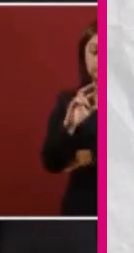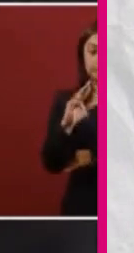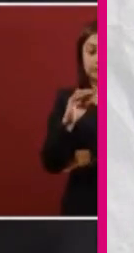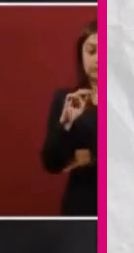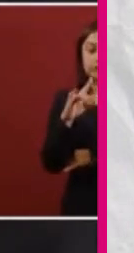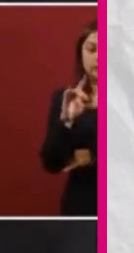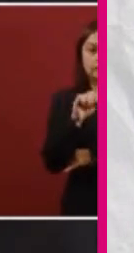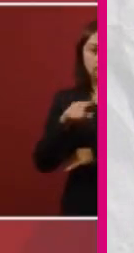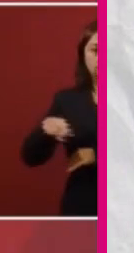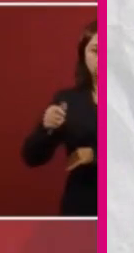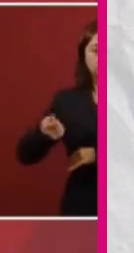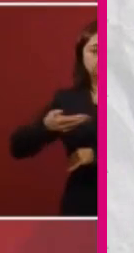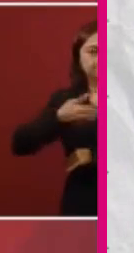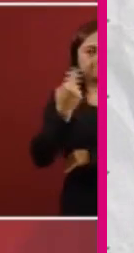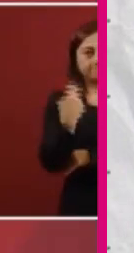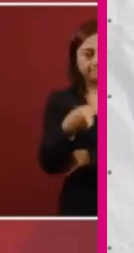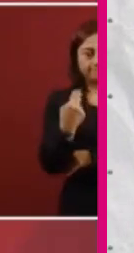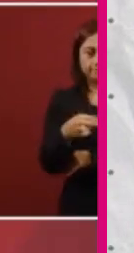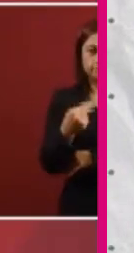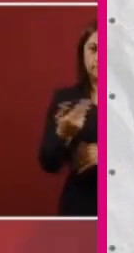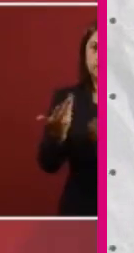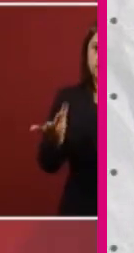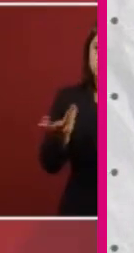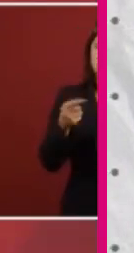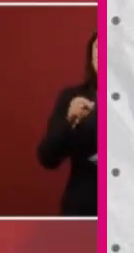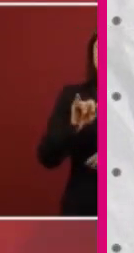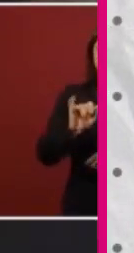eso, porque son